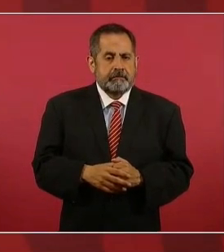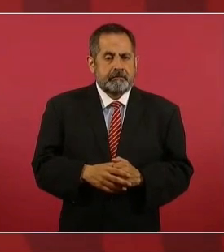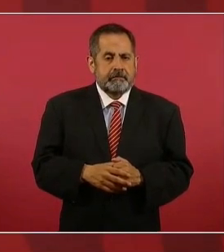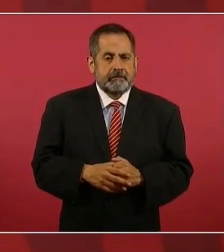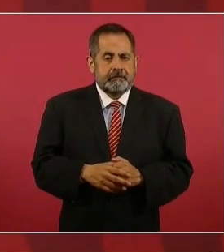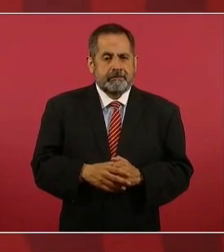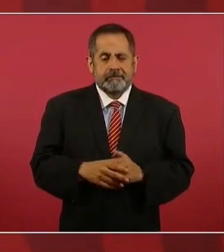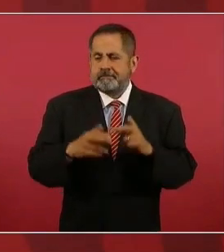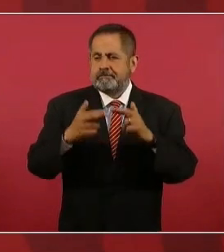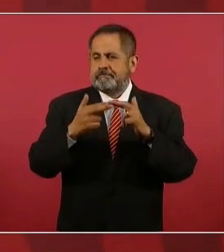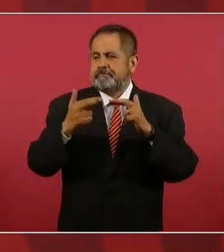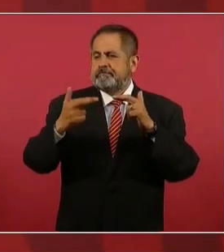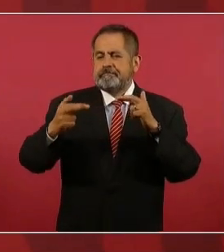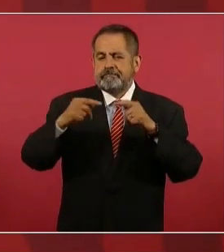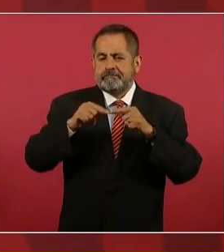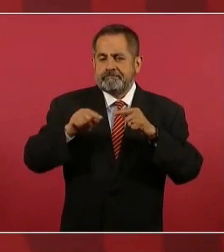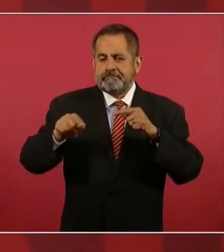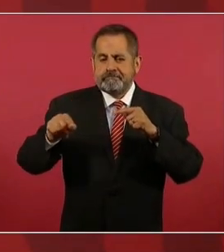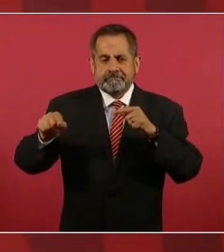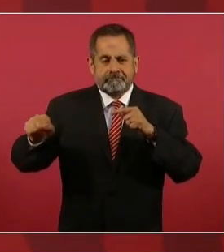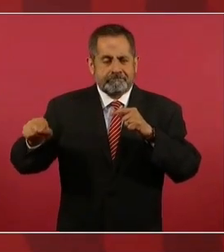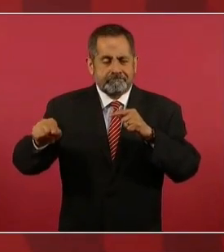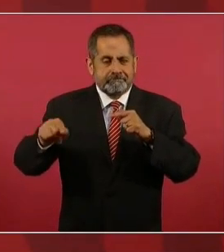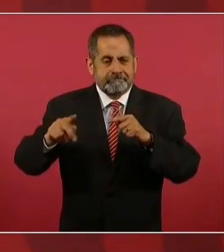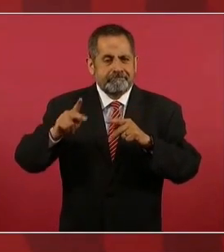afectan líneas